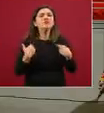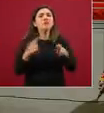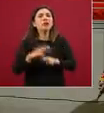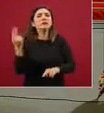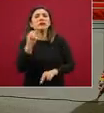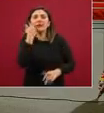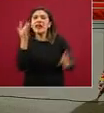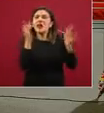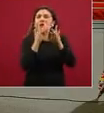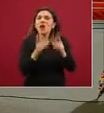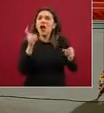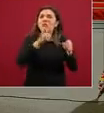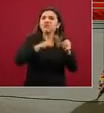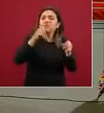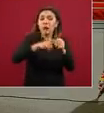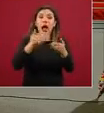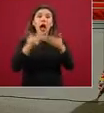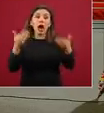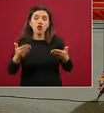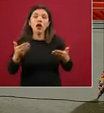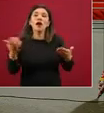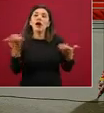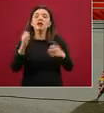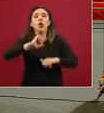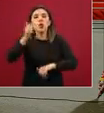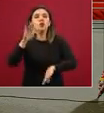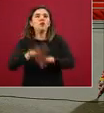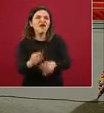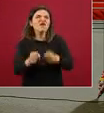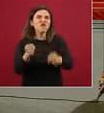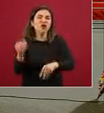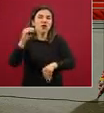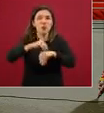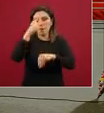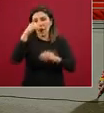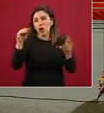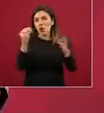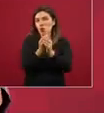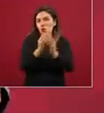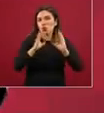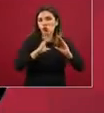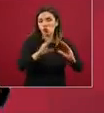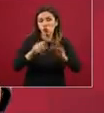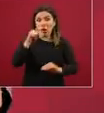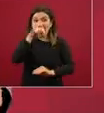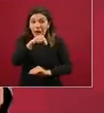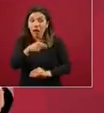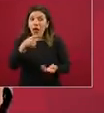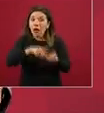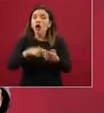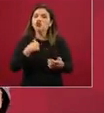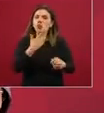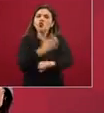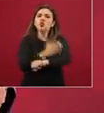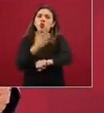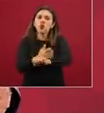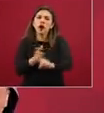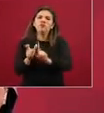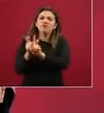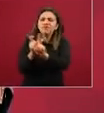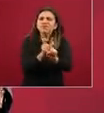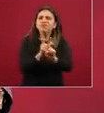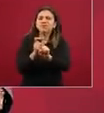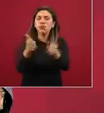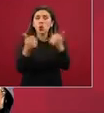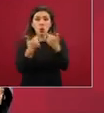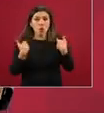por conectarse. Y hoy lo que vamos a hacer es una herramienta más poderosa para hacer la capacitación, y en esa capacitación vamos a ir acompañando